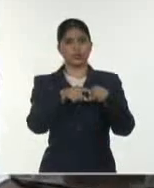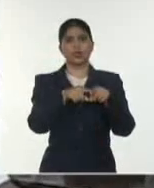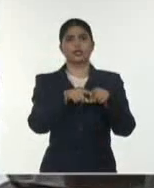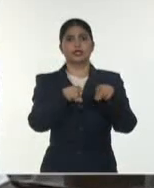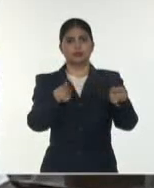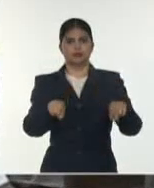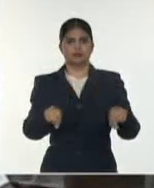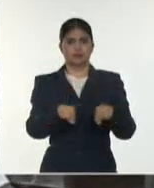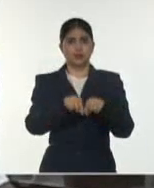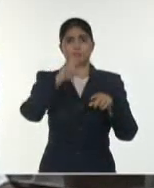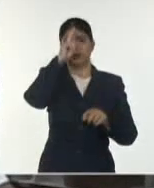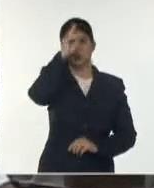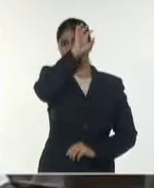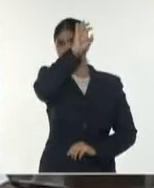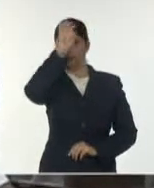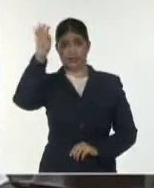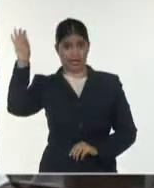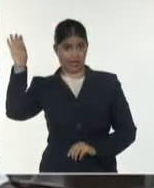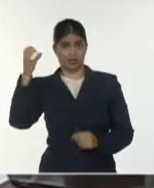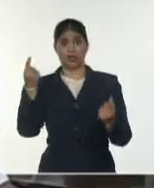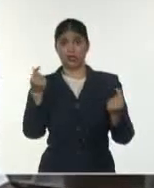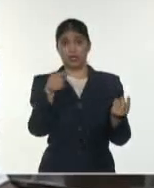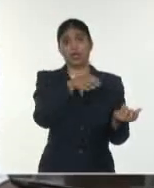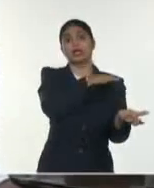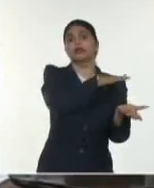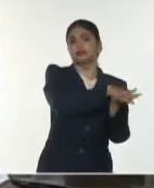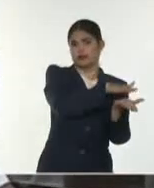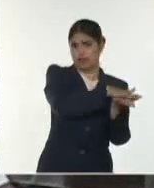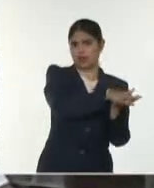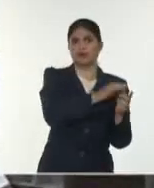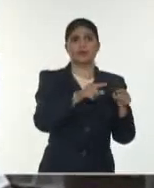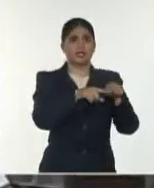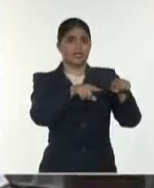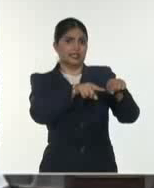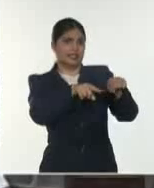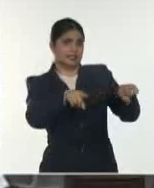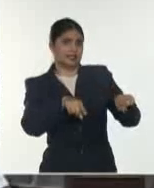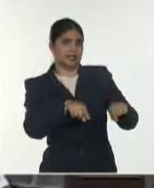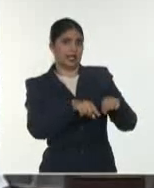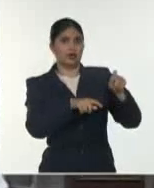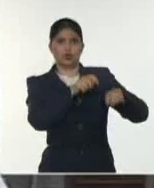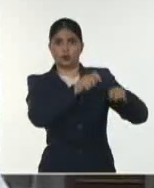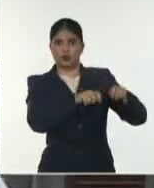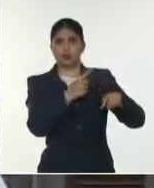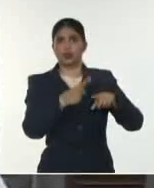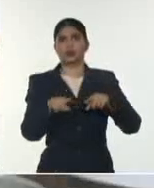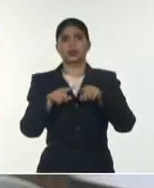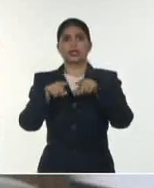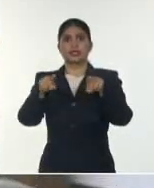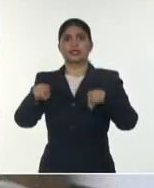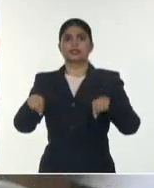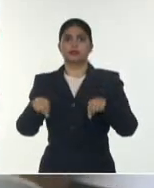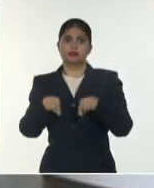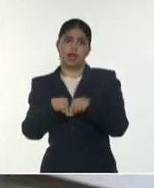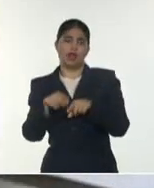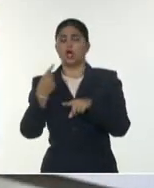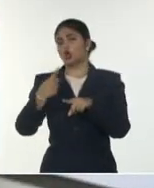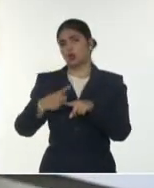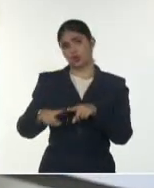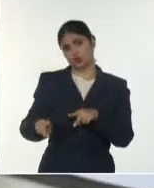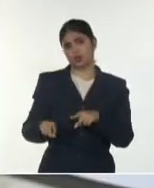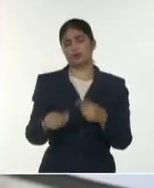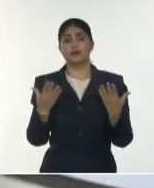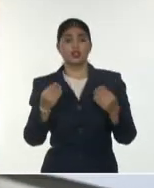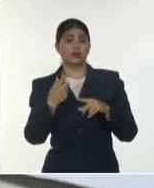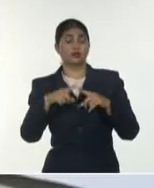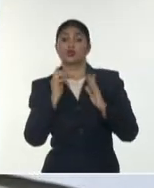hospital, que se hizo una inversión tanto en el Salón de Operaciones como la central de esterilización. A pesar de las carencias